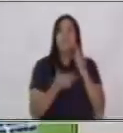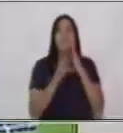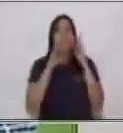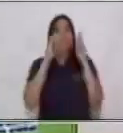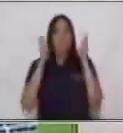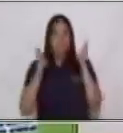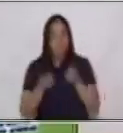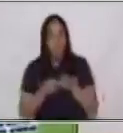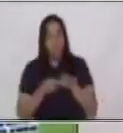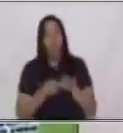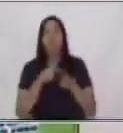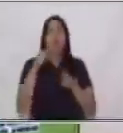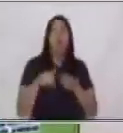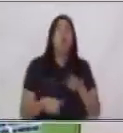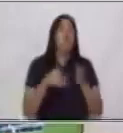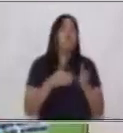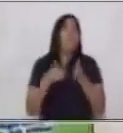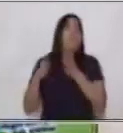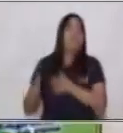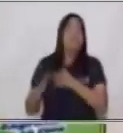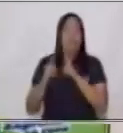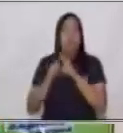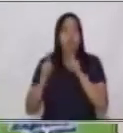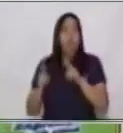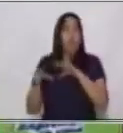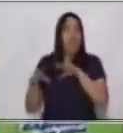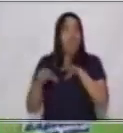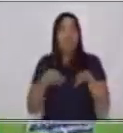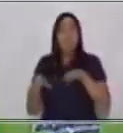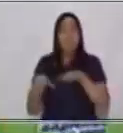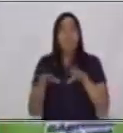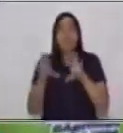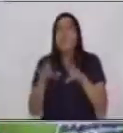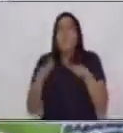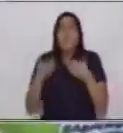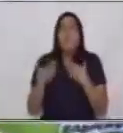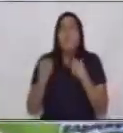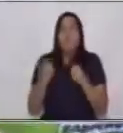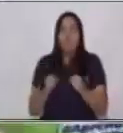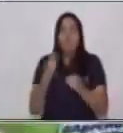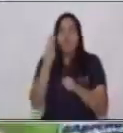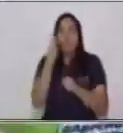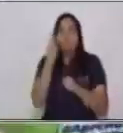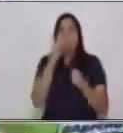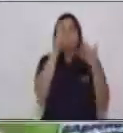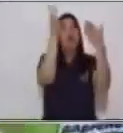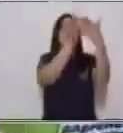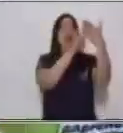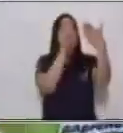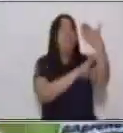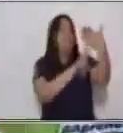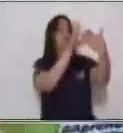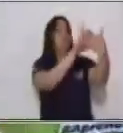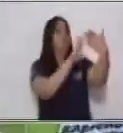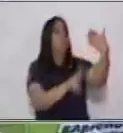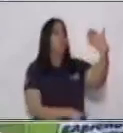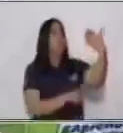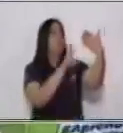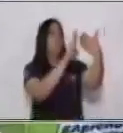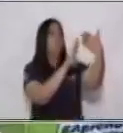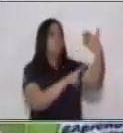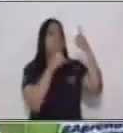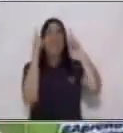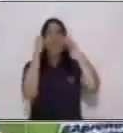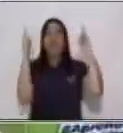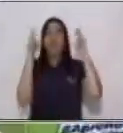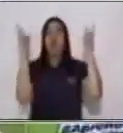para que tú ya tengas una idea más clara de cómo hacerlo. Leamos este texto breve, acerca del